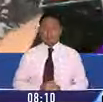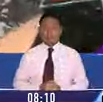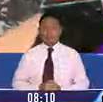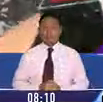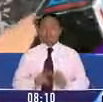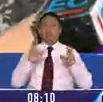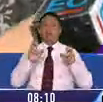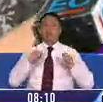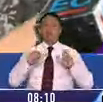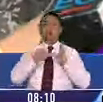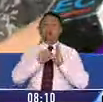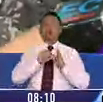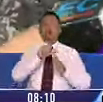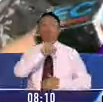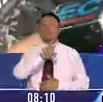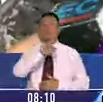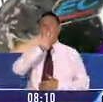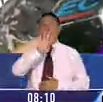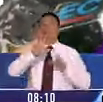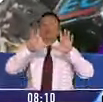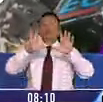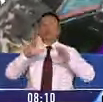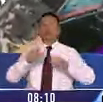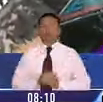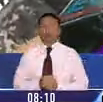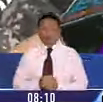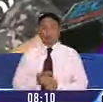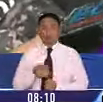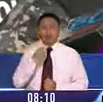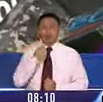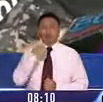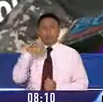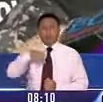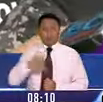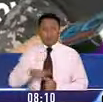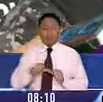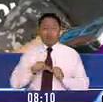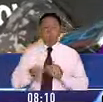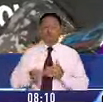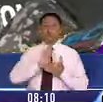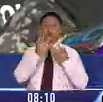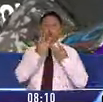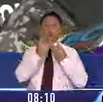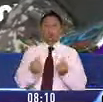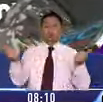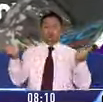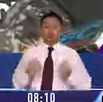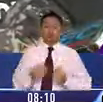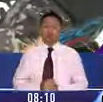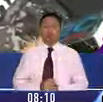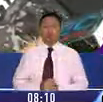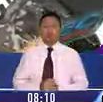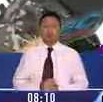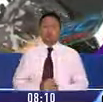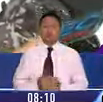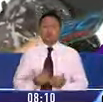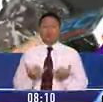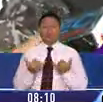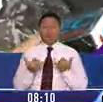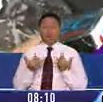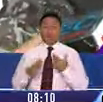en el artículo 148, en el cual ya se ha establecido la disolución de la Asamblea Nacional. Al darse esa